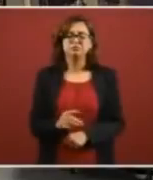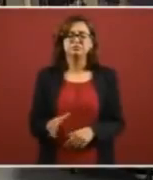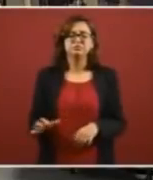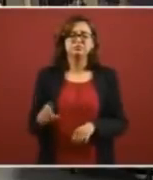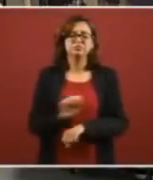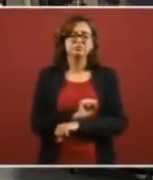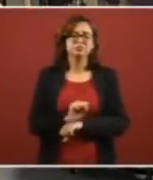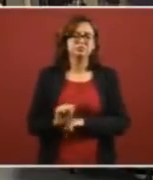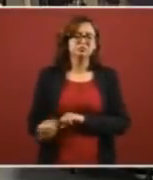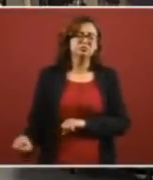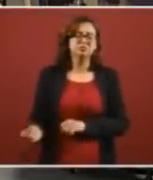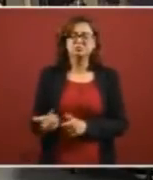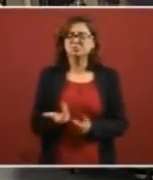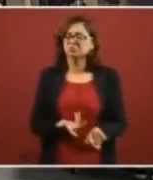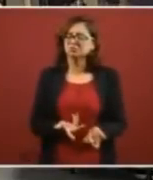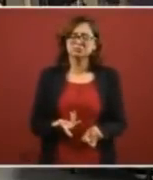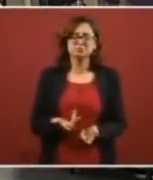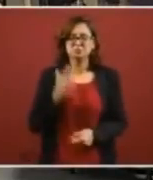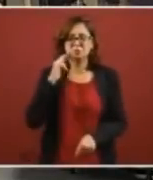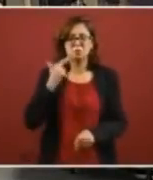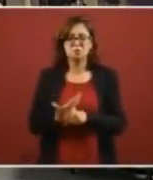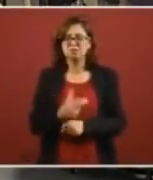superficial, irresponsable,